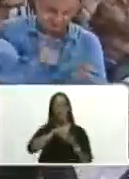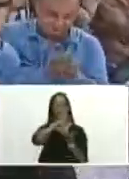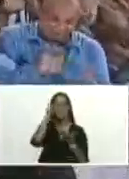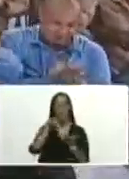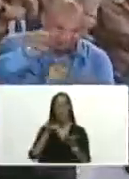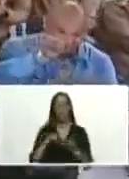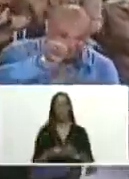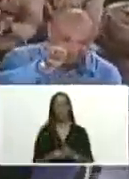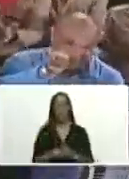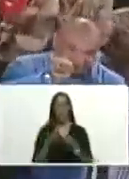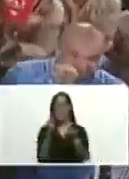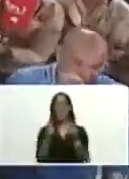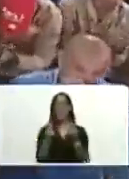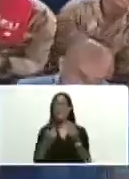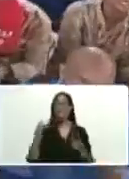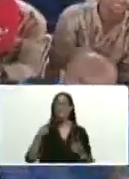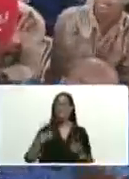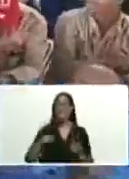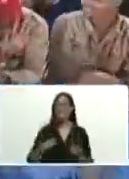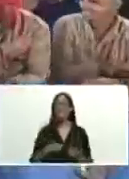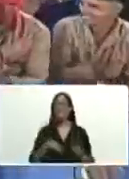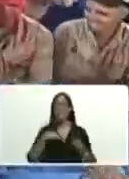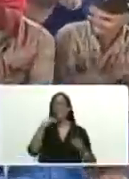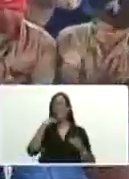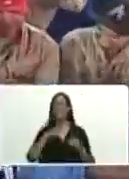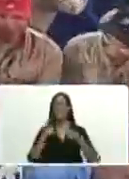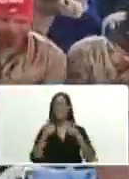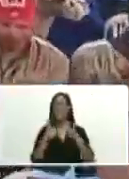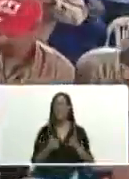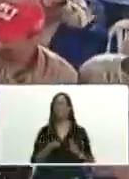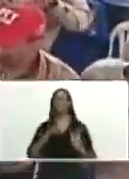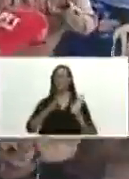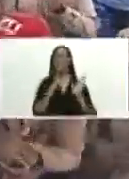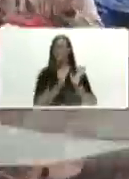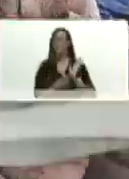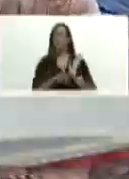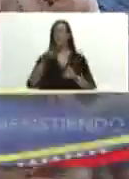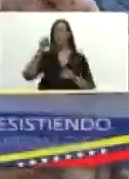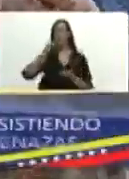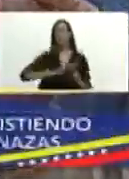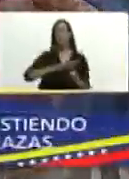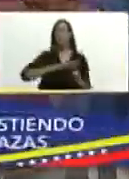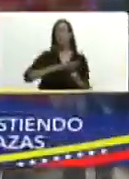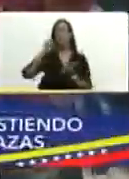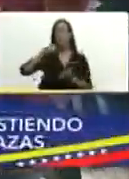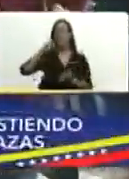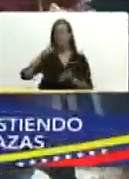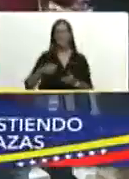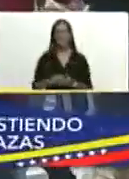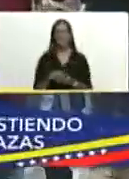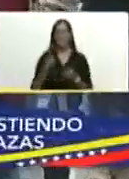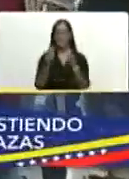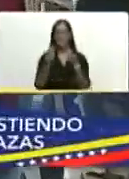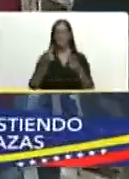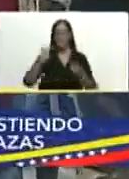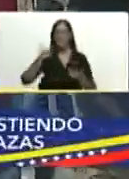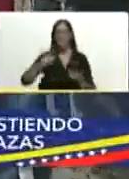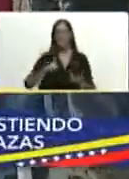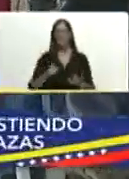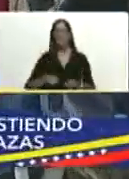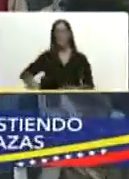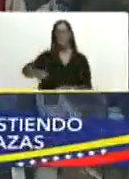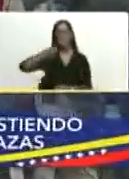la plata tiene que rendir para satisfacer necesidades la platica tiene que rendir me le